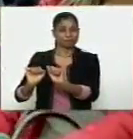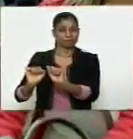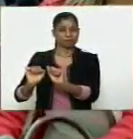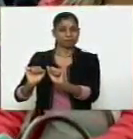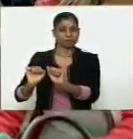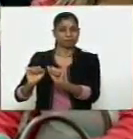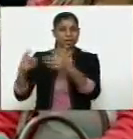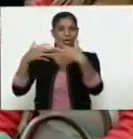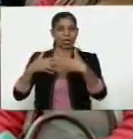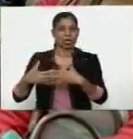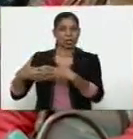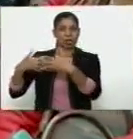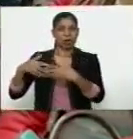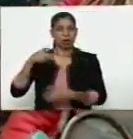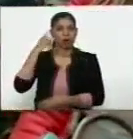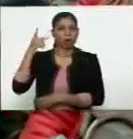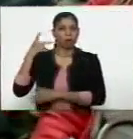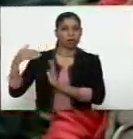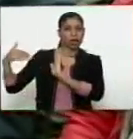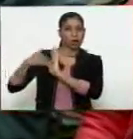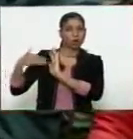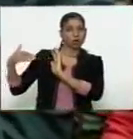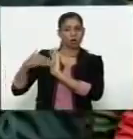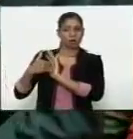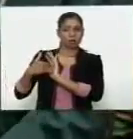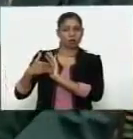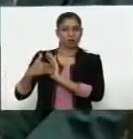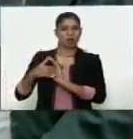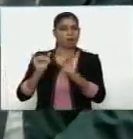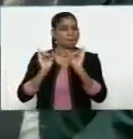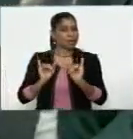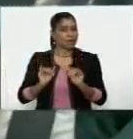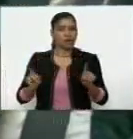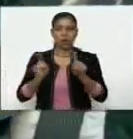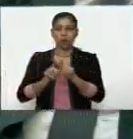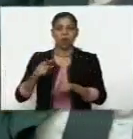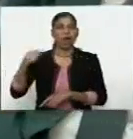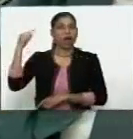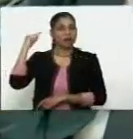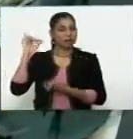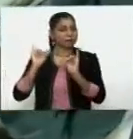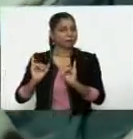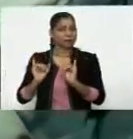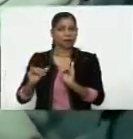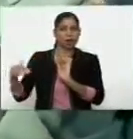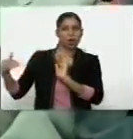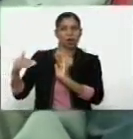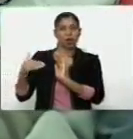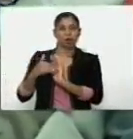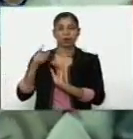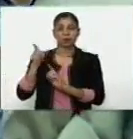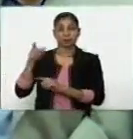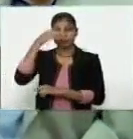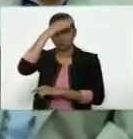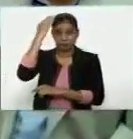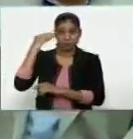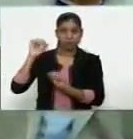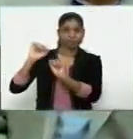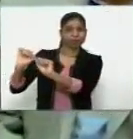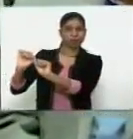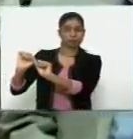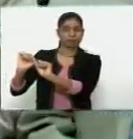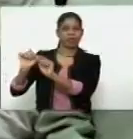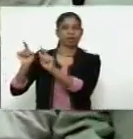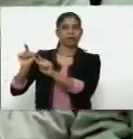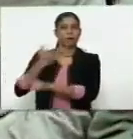política imperialista, como si fuera ayer, hoy contra el presidente Trump, que